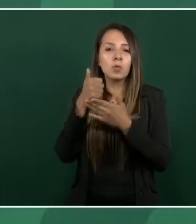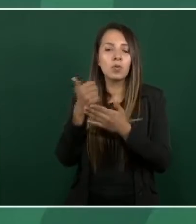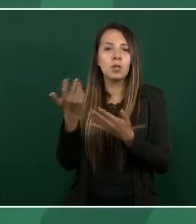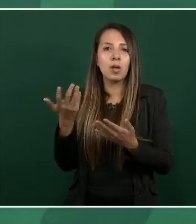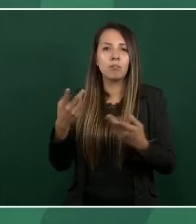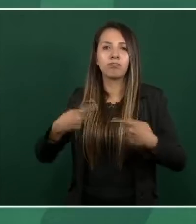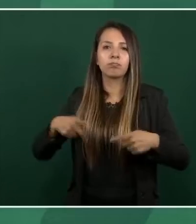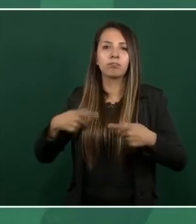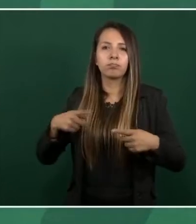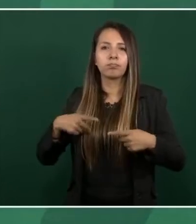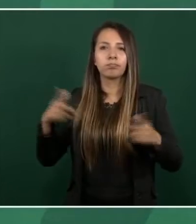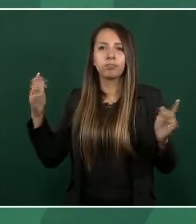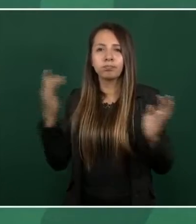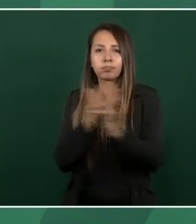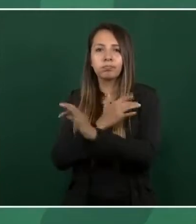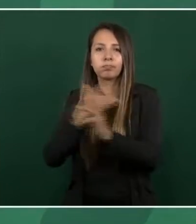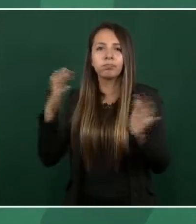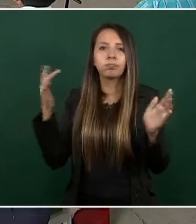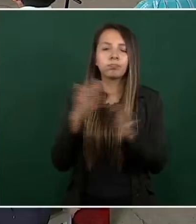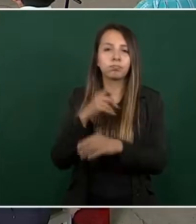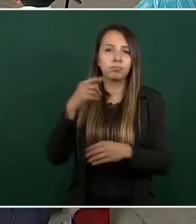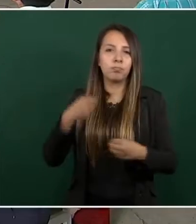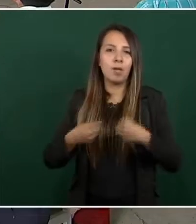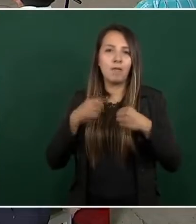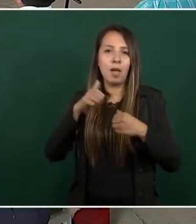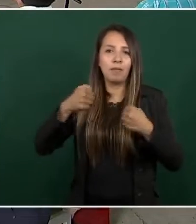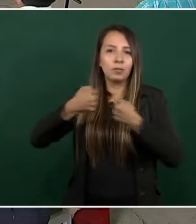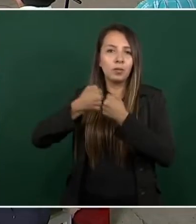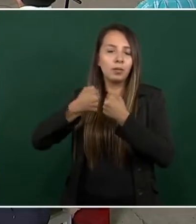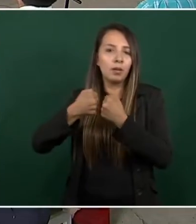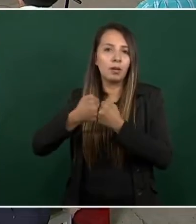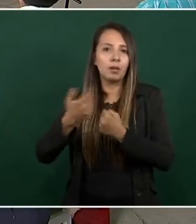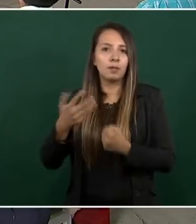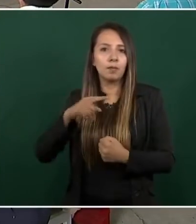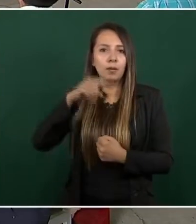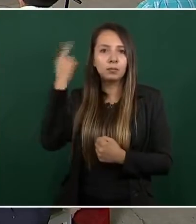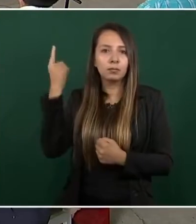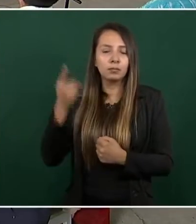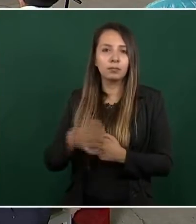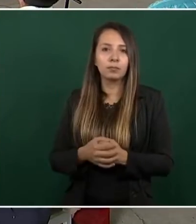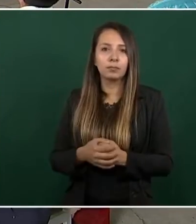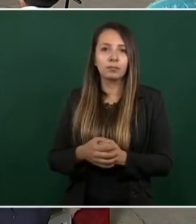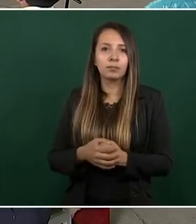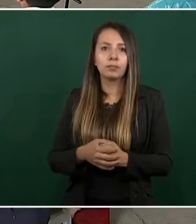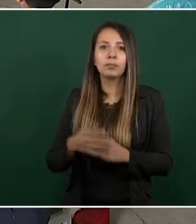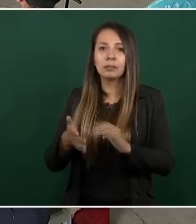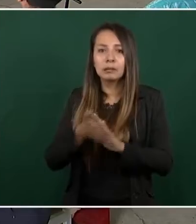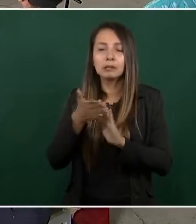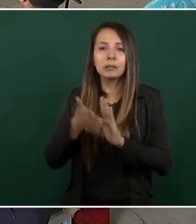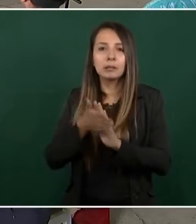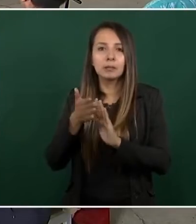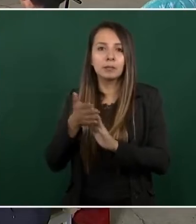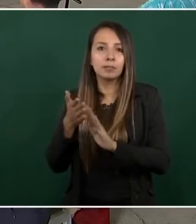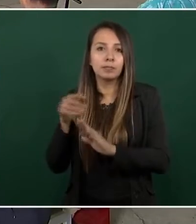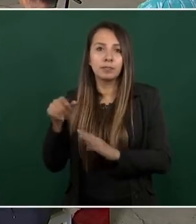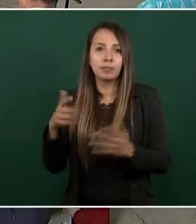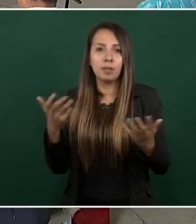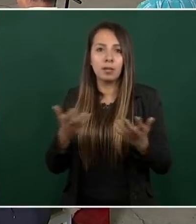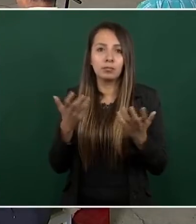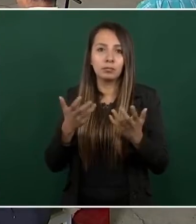la población que vive en la franja fronteriza. Y lo estamos haciendo.